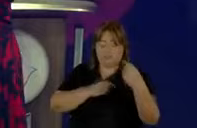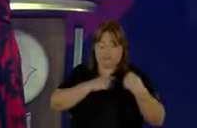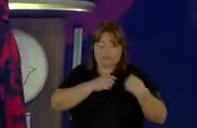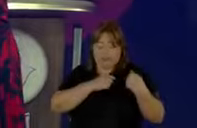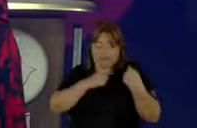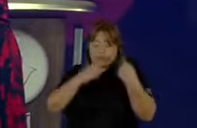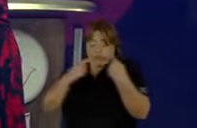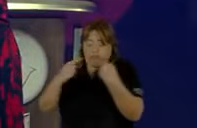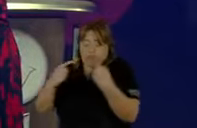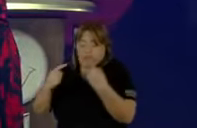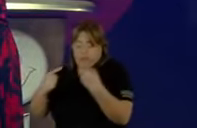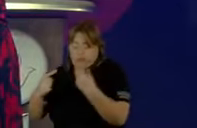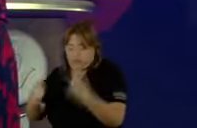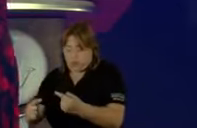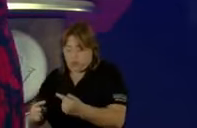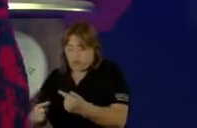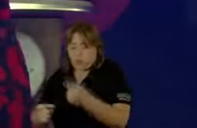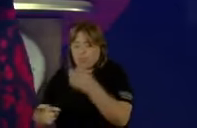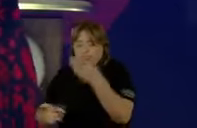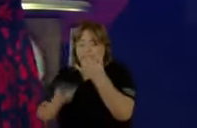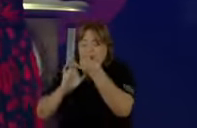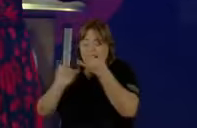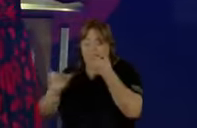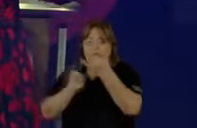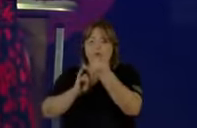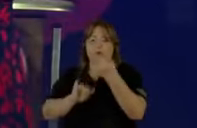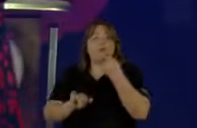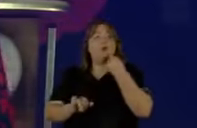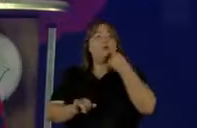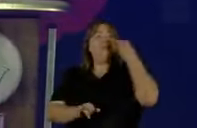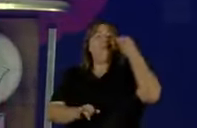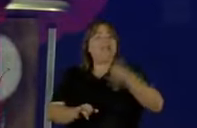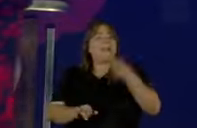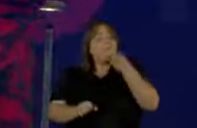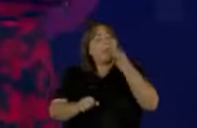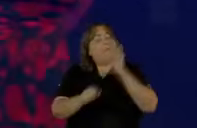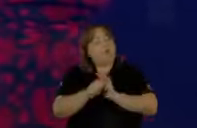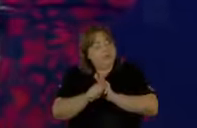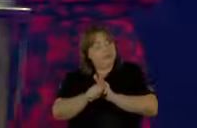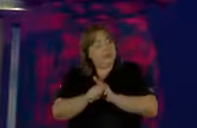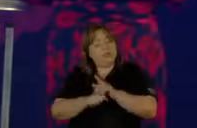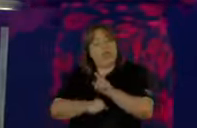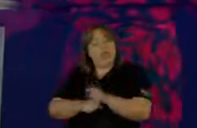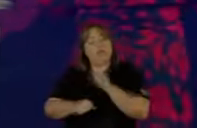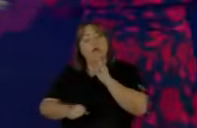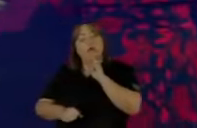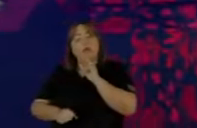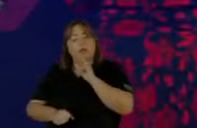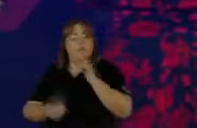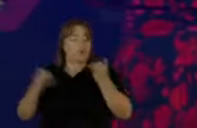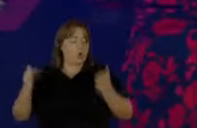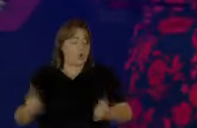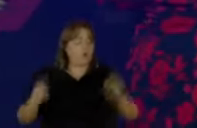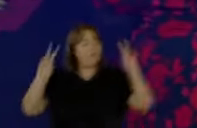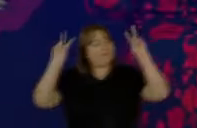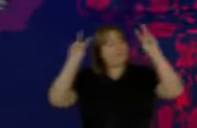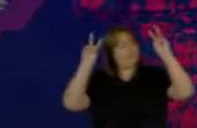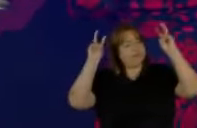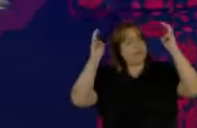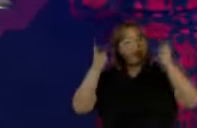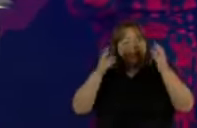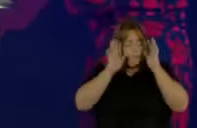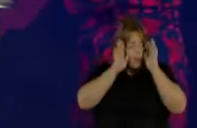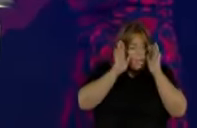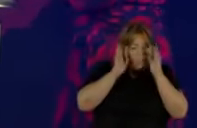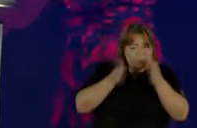para siempre. Amén. Esa es la promesa y esa es la realidad. Hoy yo voy a predicar sobre un tema muy particular